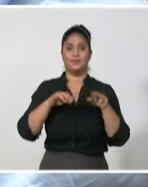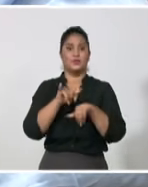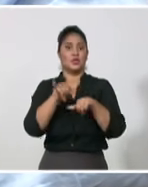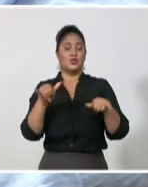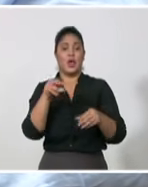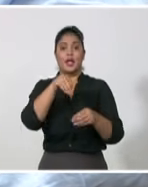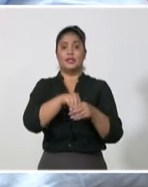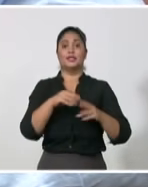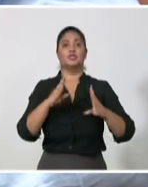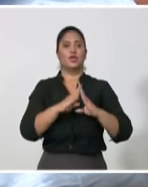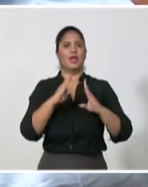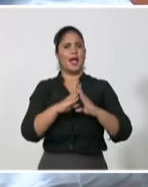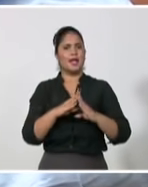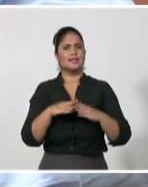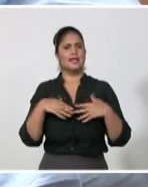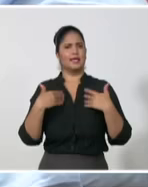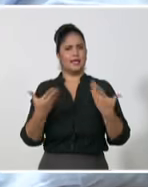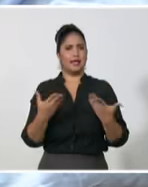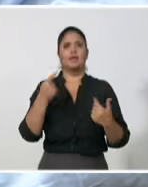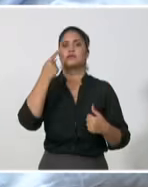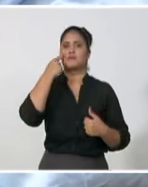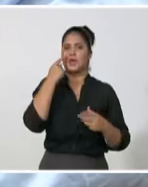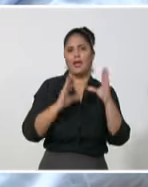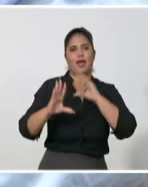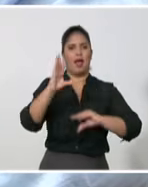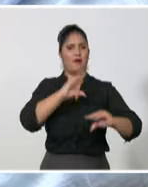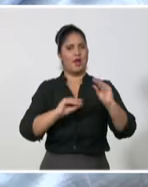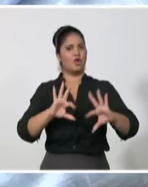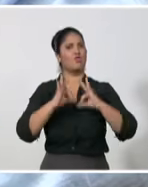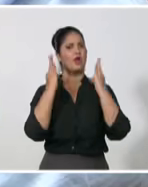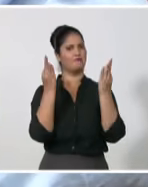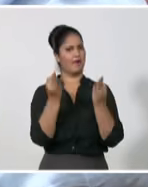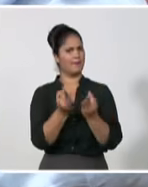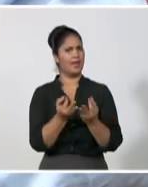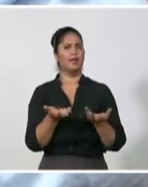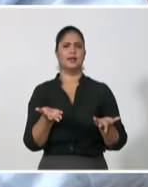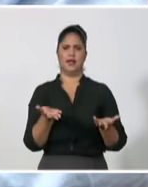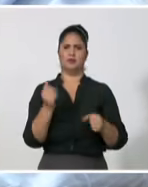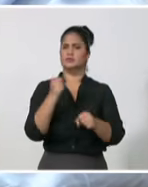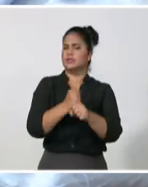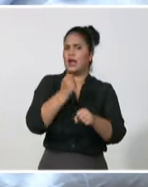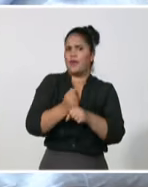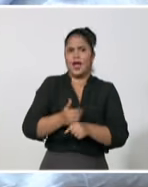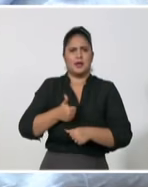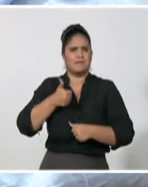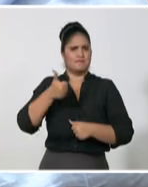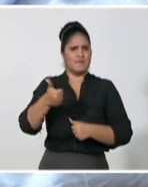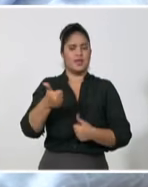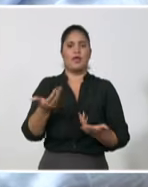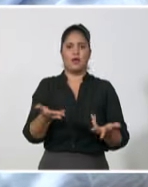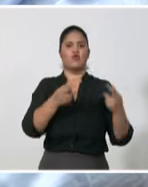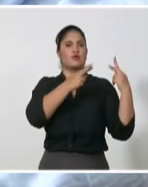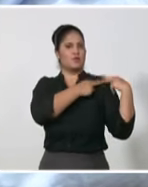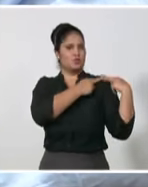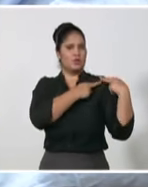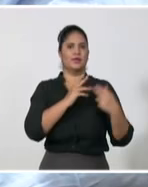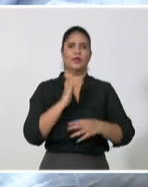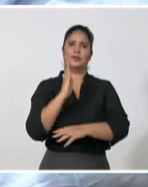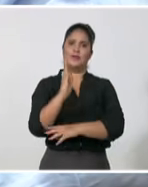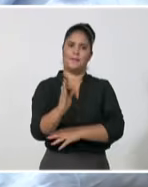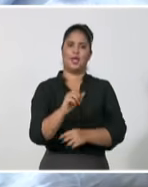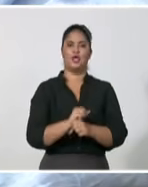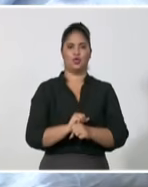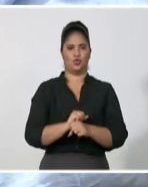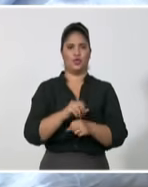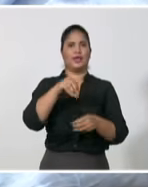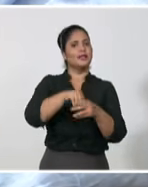cotidiana un ambiente de legalidad es que las cosas en las instituciones donde estamos donde dirigimos se hagan y se cumplan